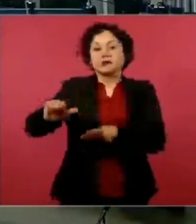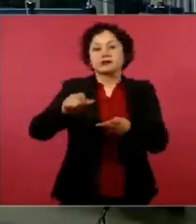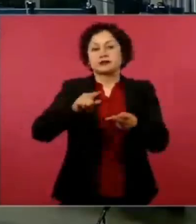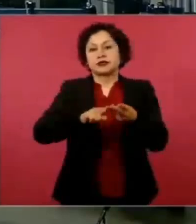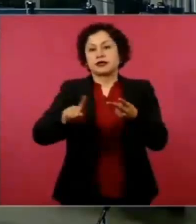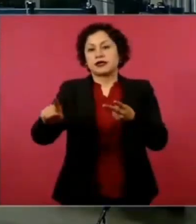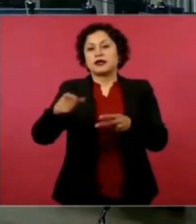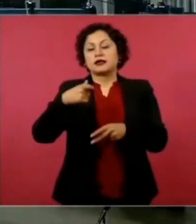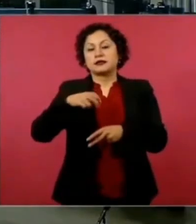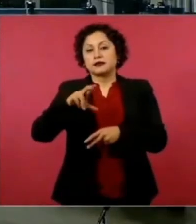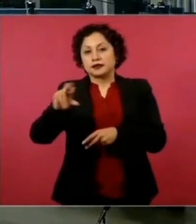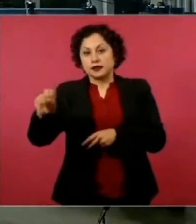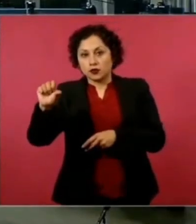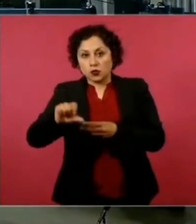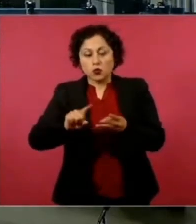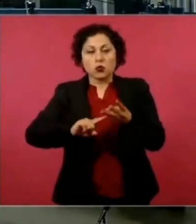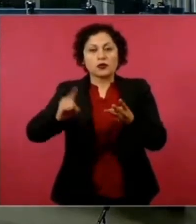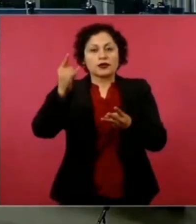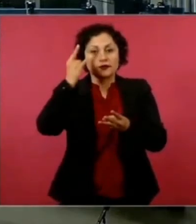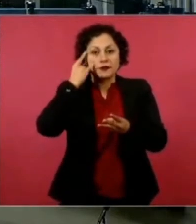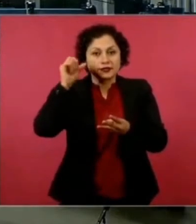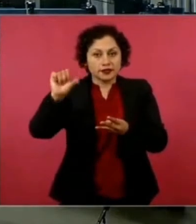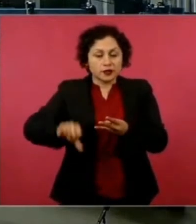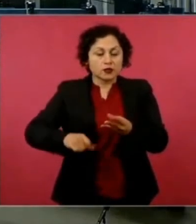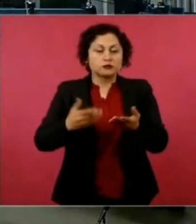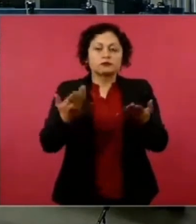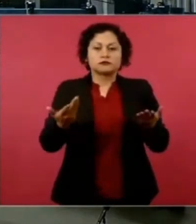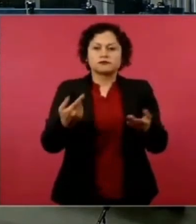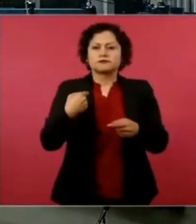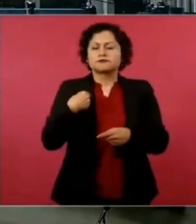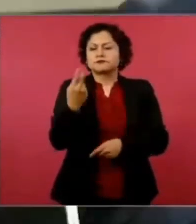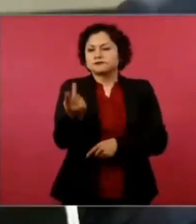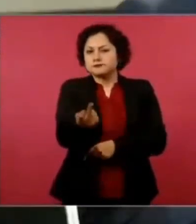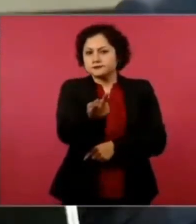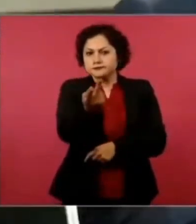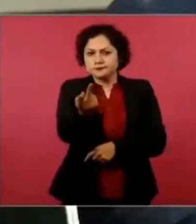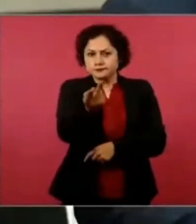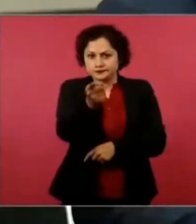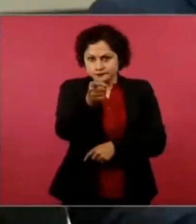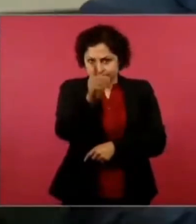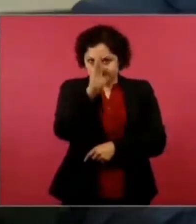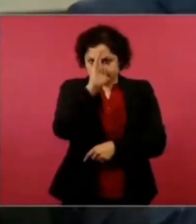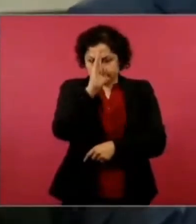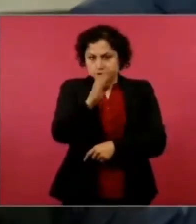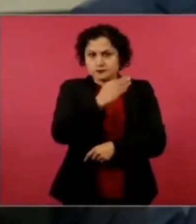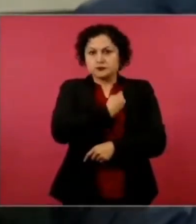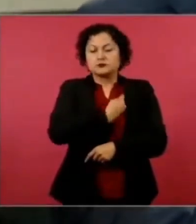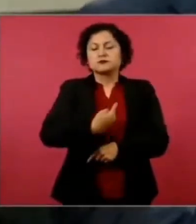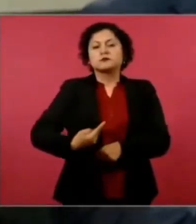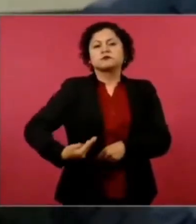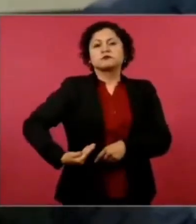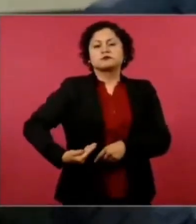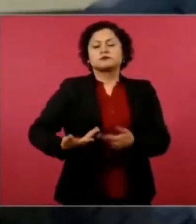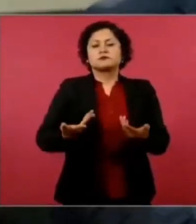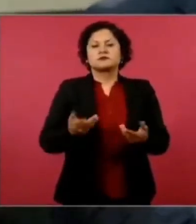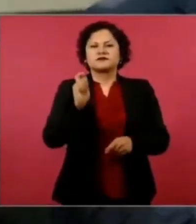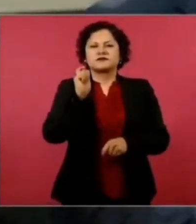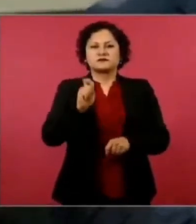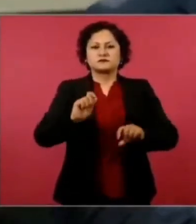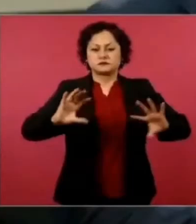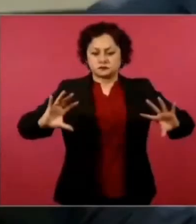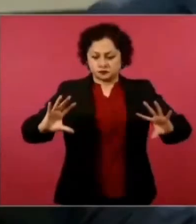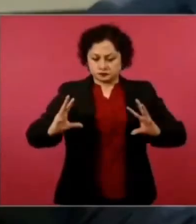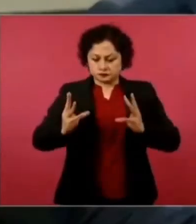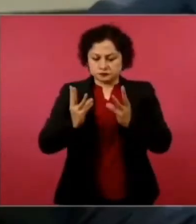y Quintana Roo Hoy. Preguntarle, señor presidente, hacer un corte de caja, pues